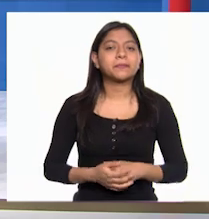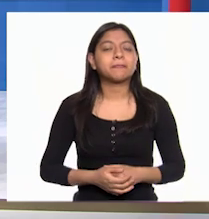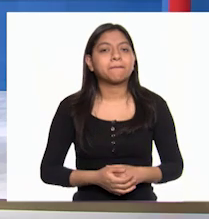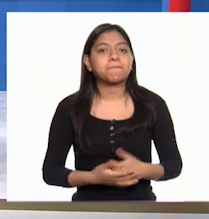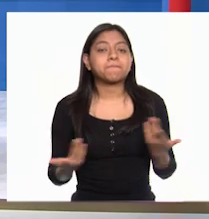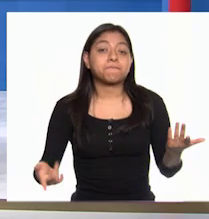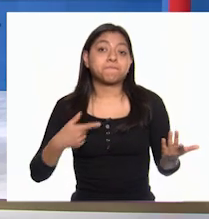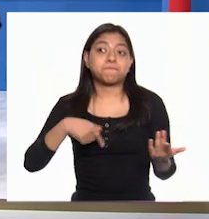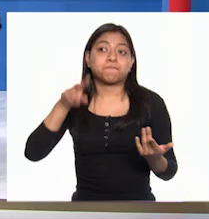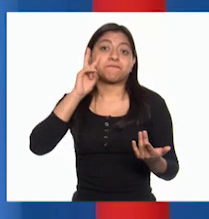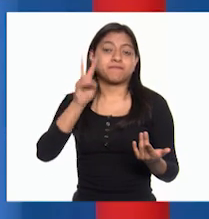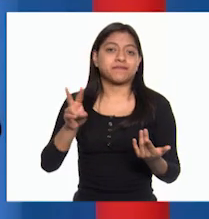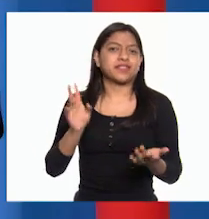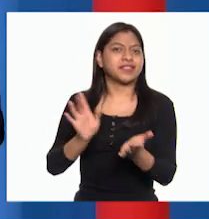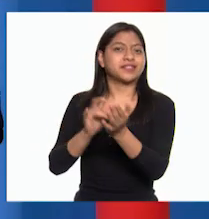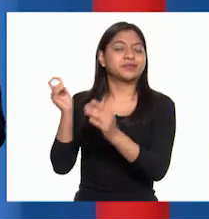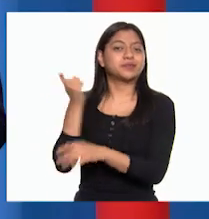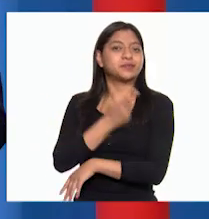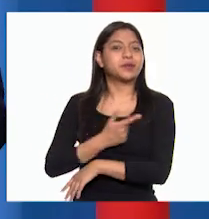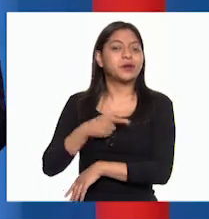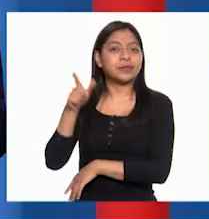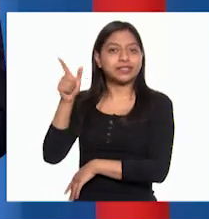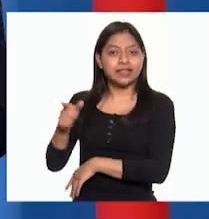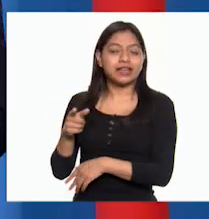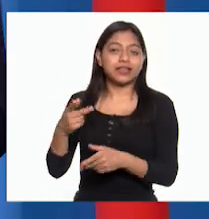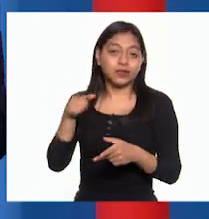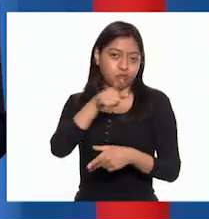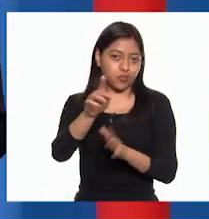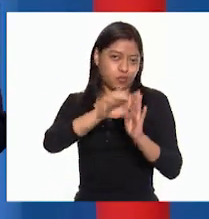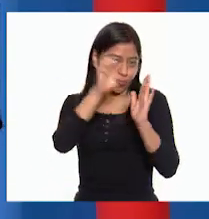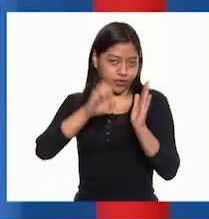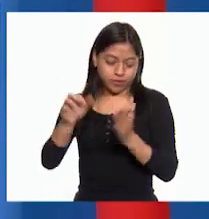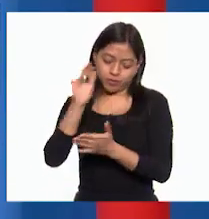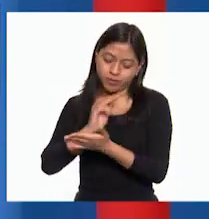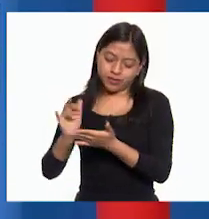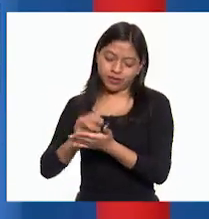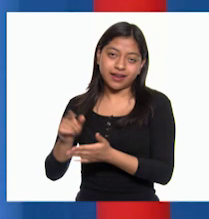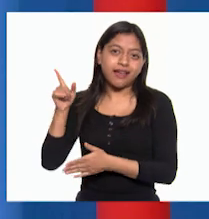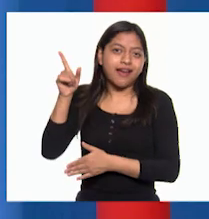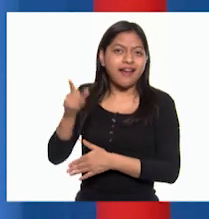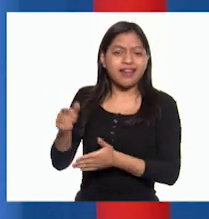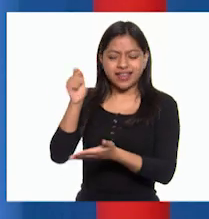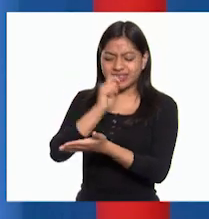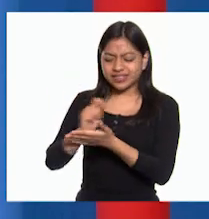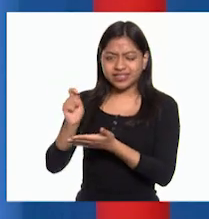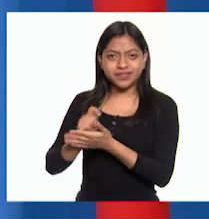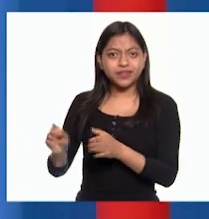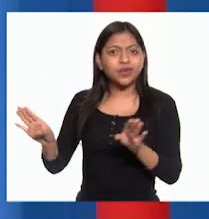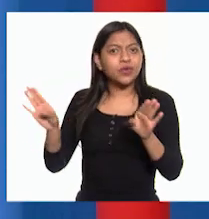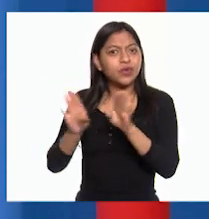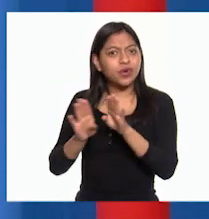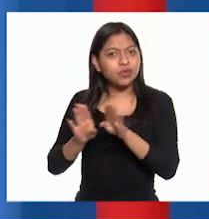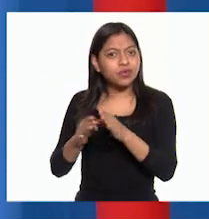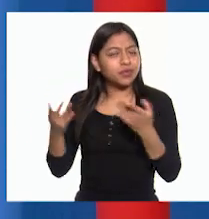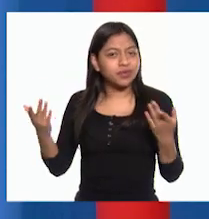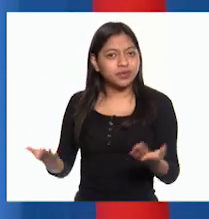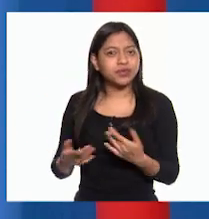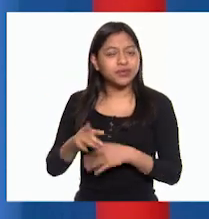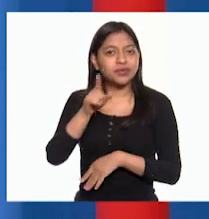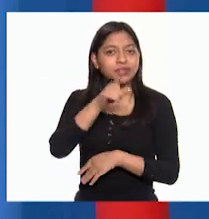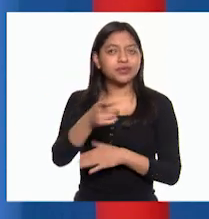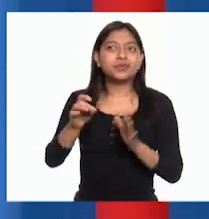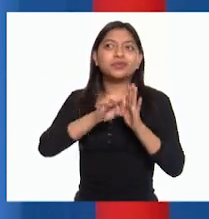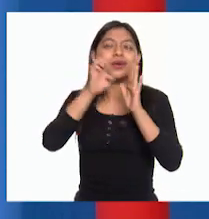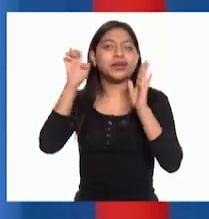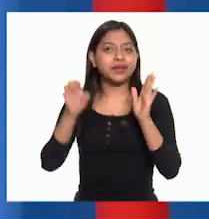resulta llamativa la forma en que el yo lírico va describiendo el proceso de escritura del mismo poema que uno va leyendo. Es como